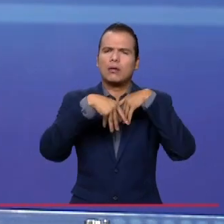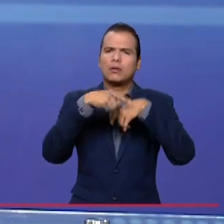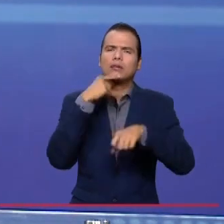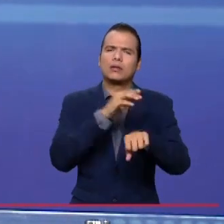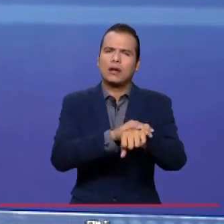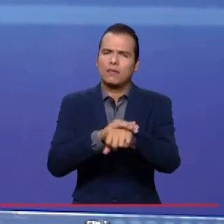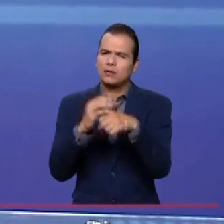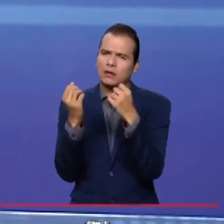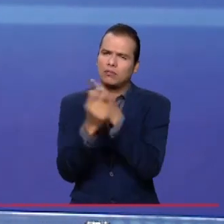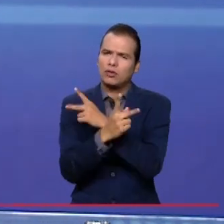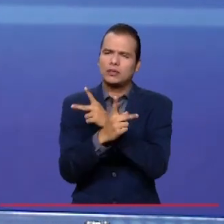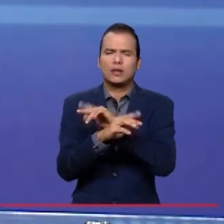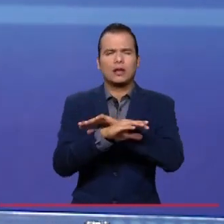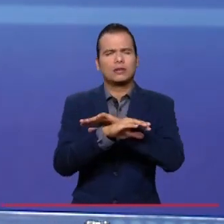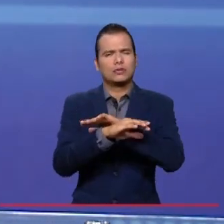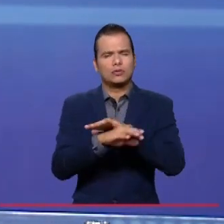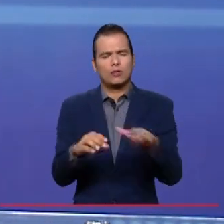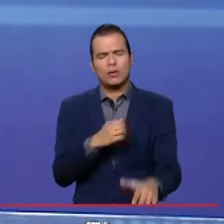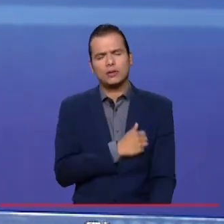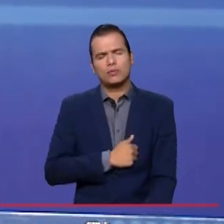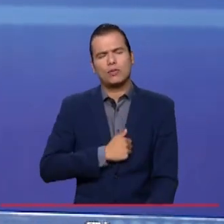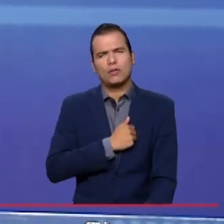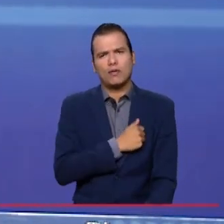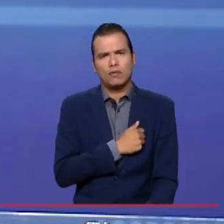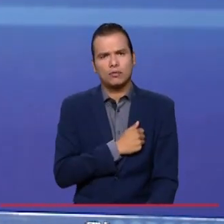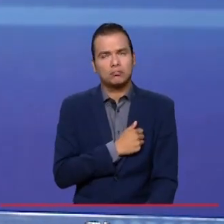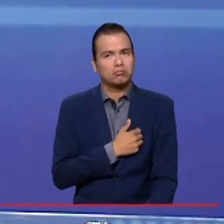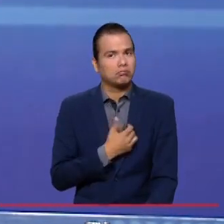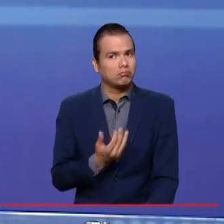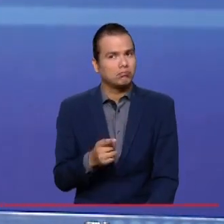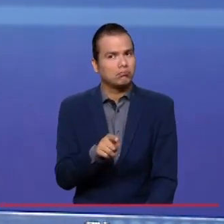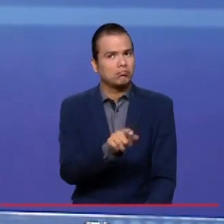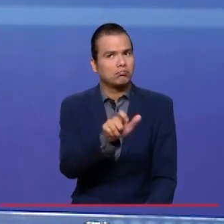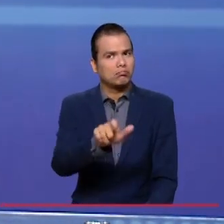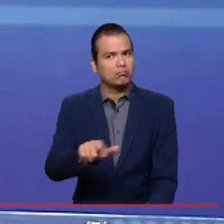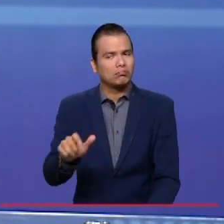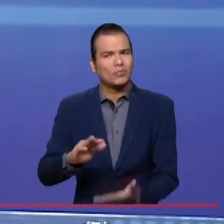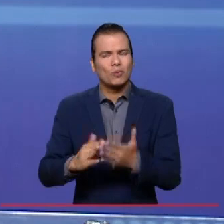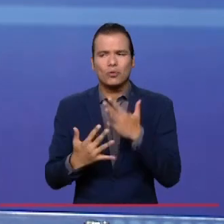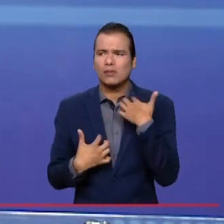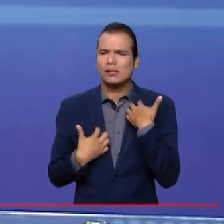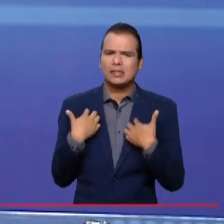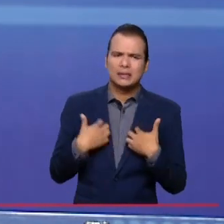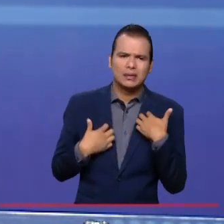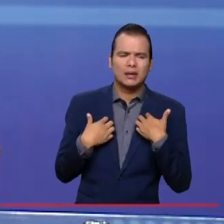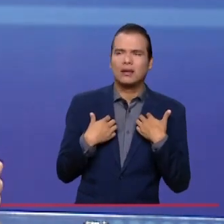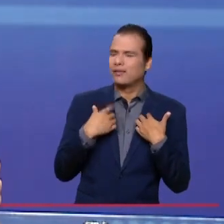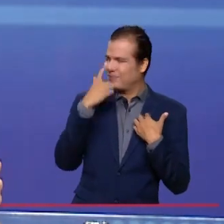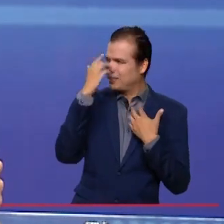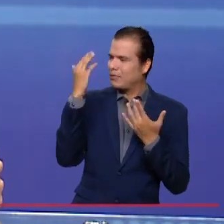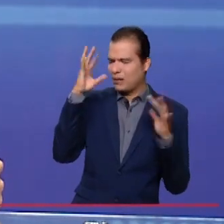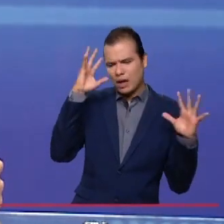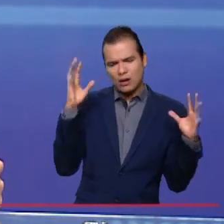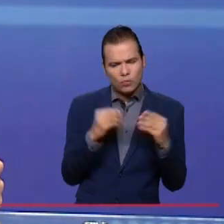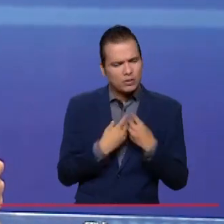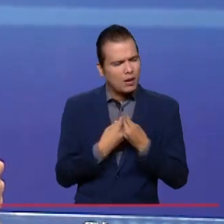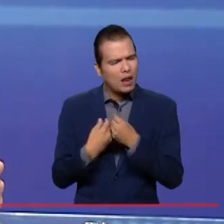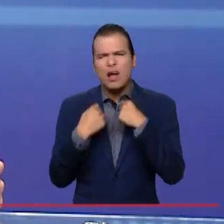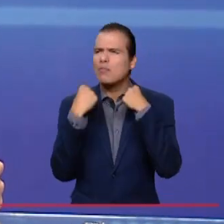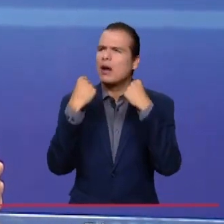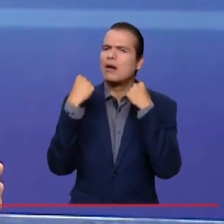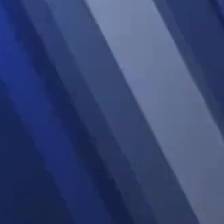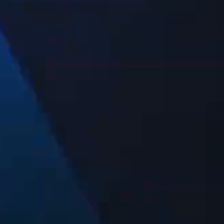cese de estas acciones. Cristian Cuesta, buenas tardes. La inquietud ha motivado la movilización de los residentes de este municipio.